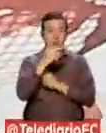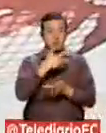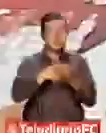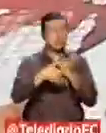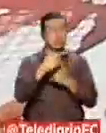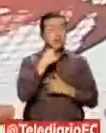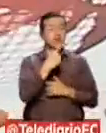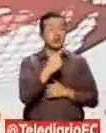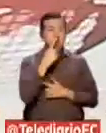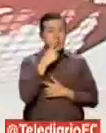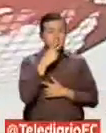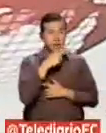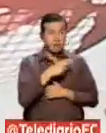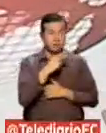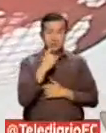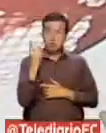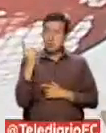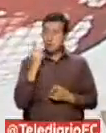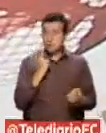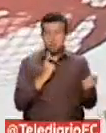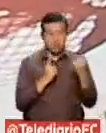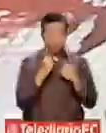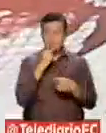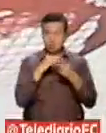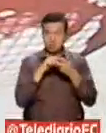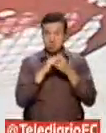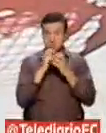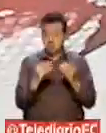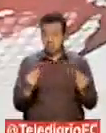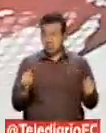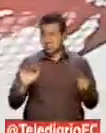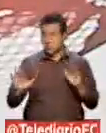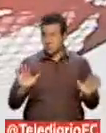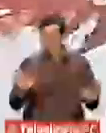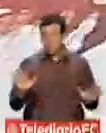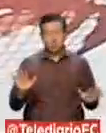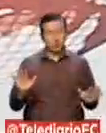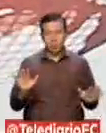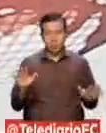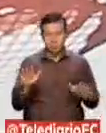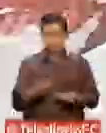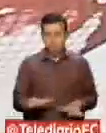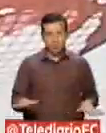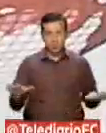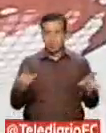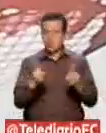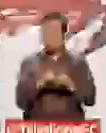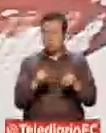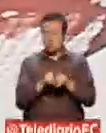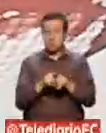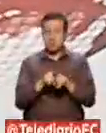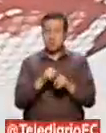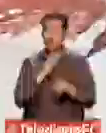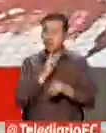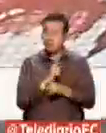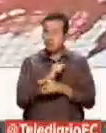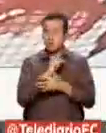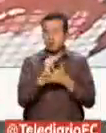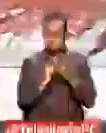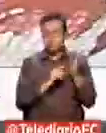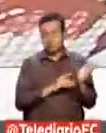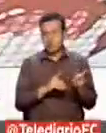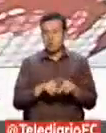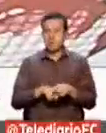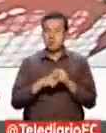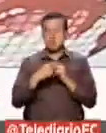acerca y me dice algo que no es cierto, pues ¿eso va a resolver el problema? Pues no, en esta plaza tampoco. Pero por supuesto sí tenemos que